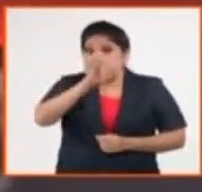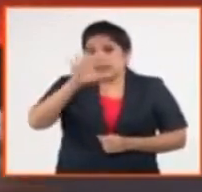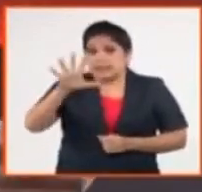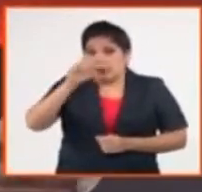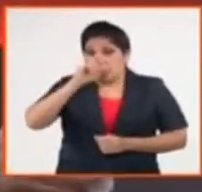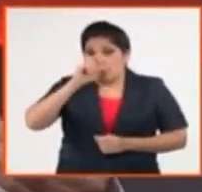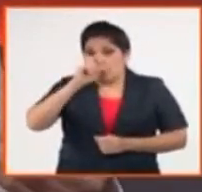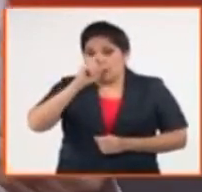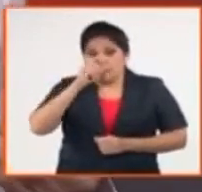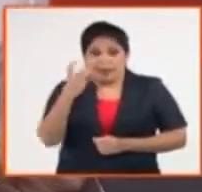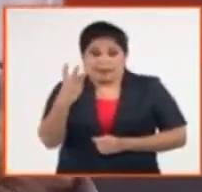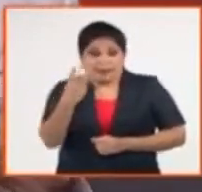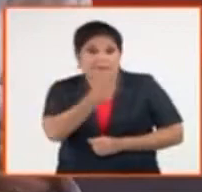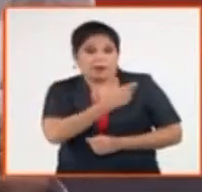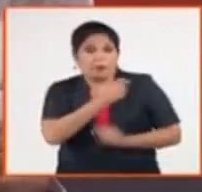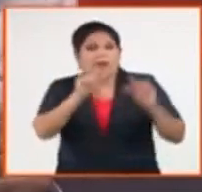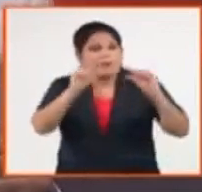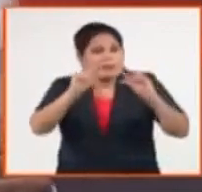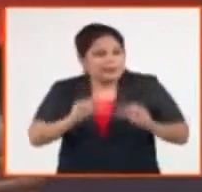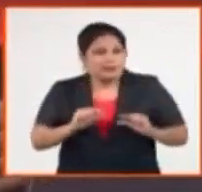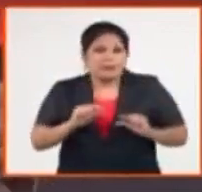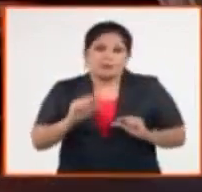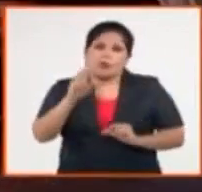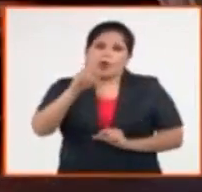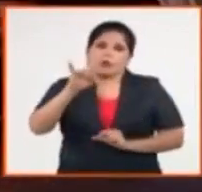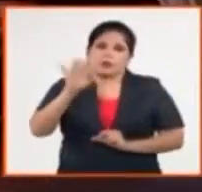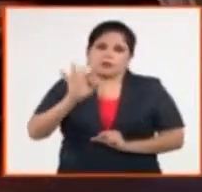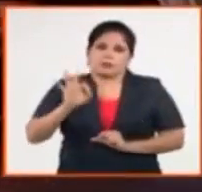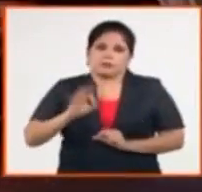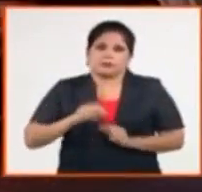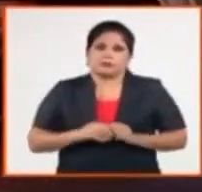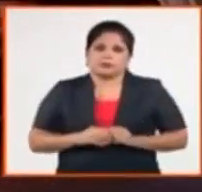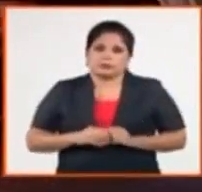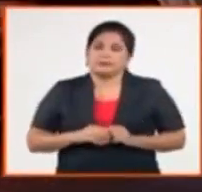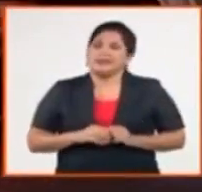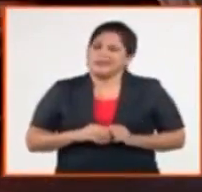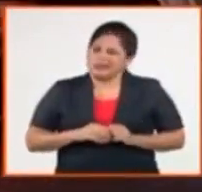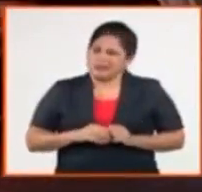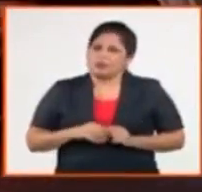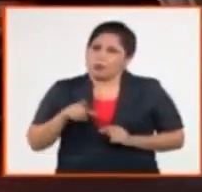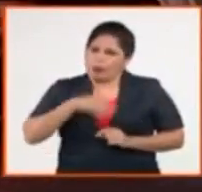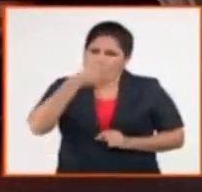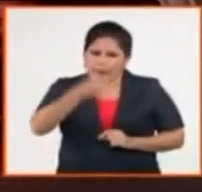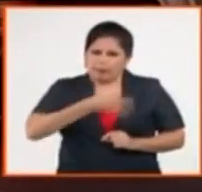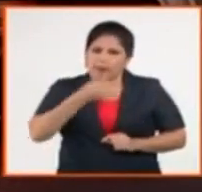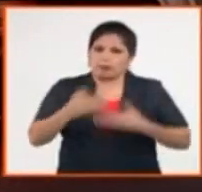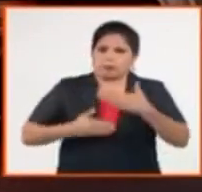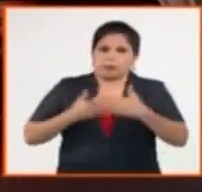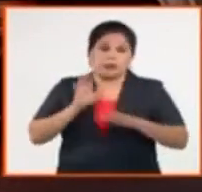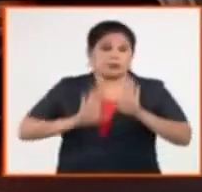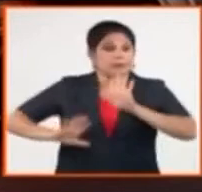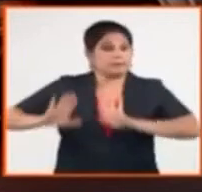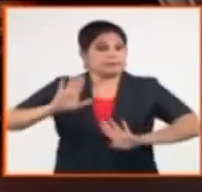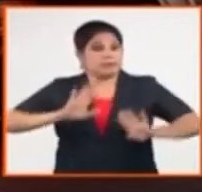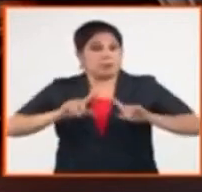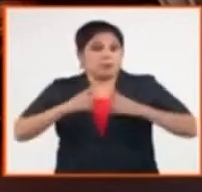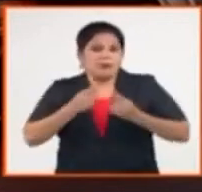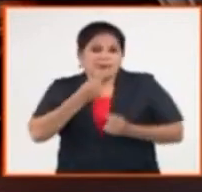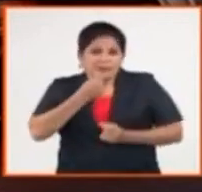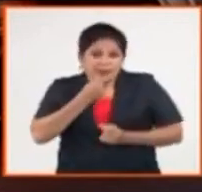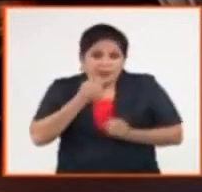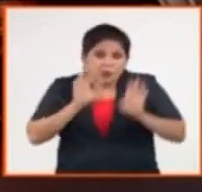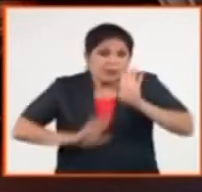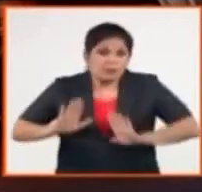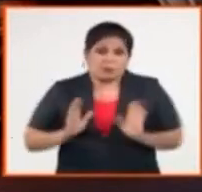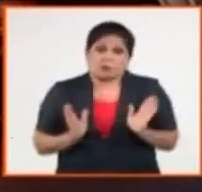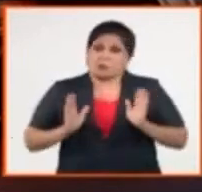la efectividad disminuye un 80%. Bueno, eso lo hemos explicado, el proceso de inmunosenescencia, que